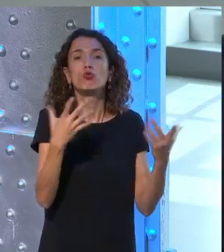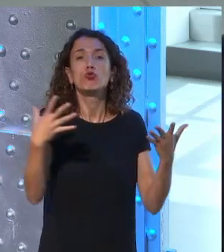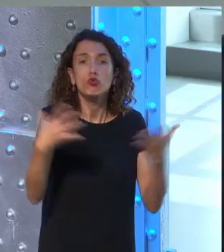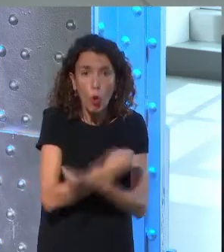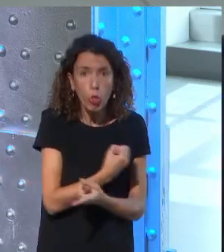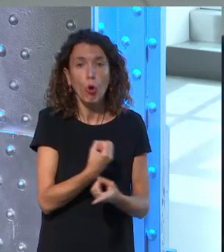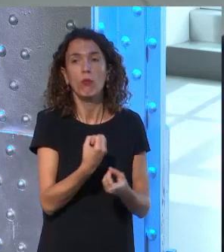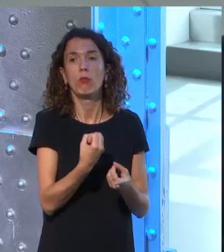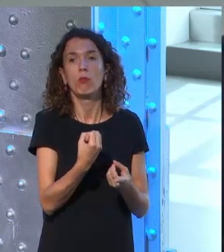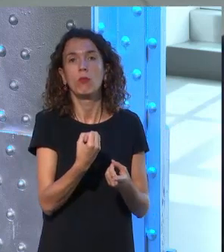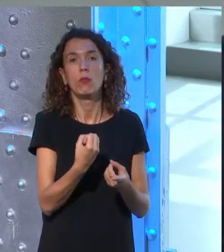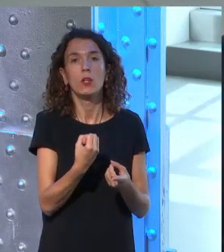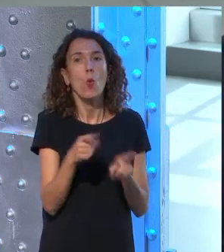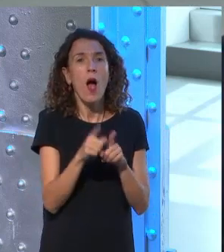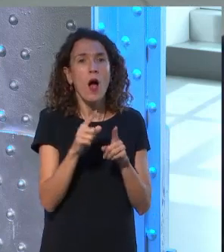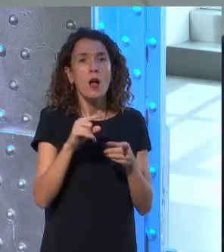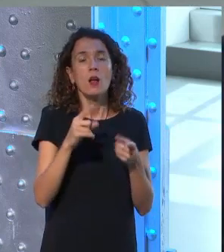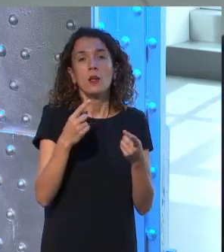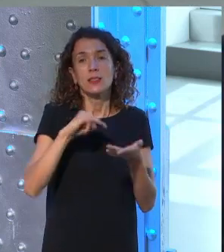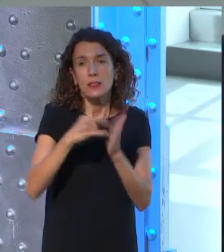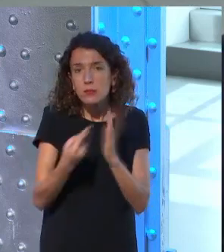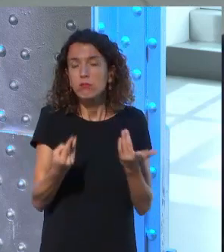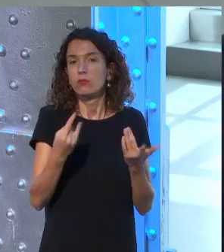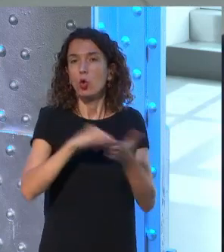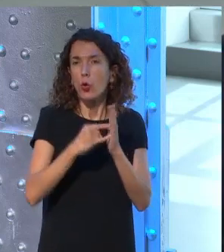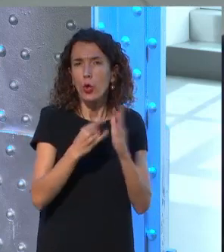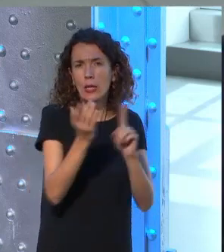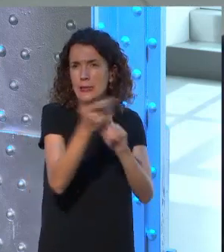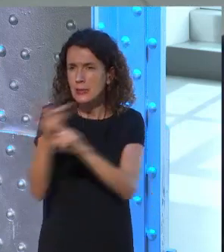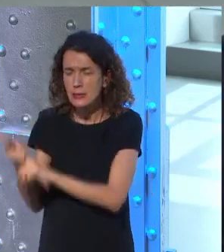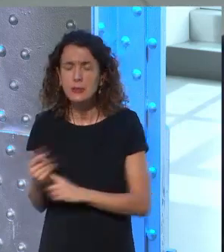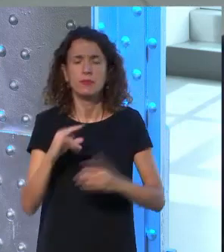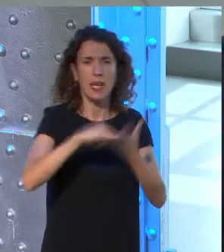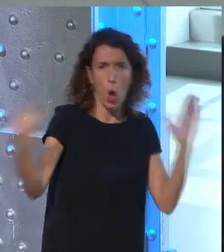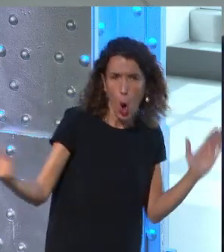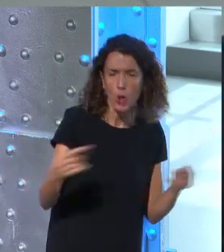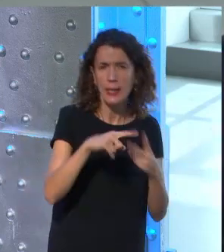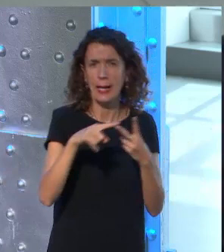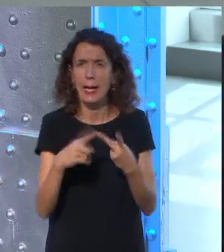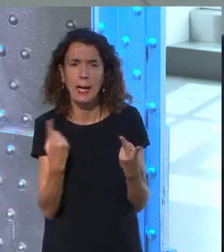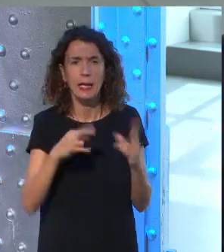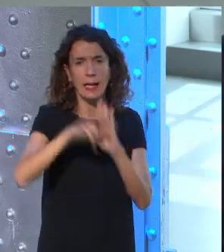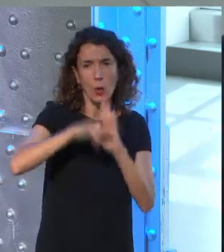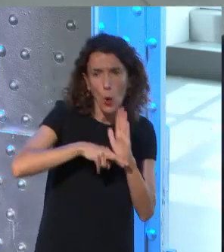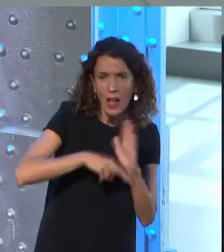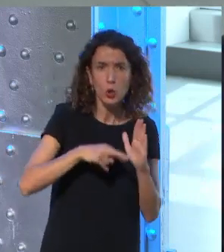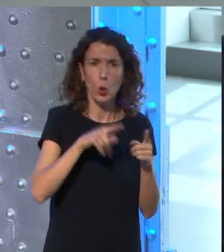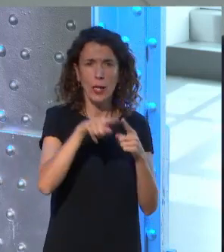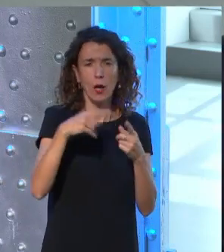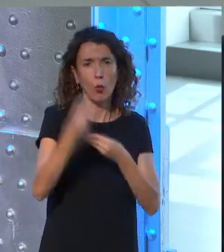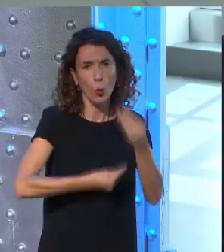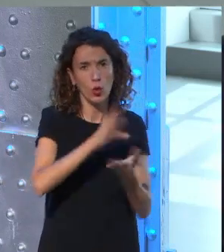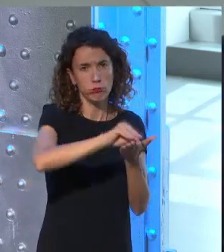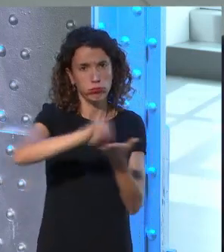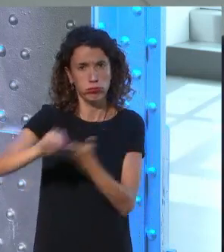todos con todas las palancas existentes, fiscales, y tecnológicas, regulatorias, etcétera, etcétera, y